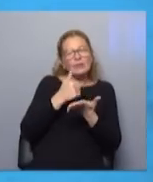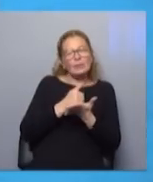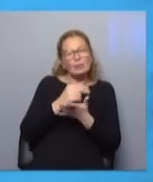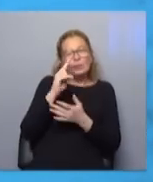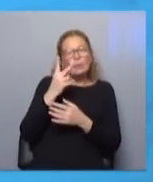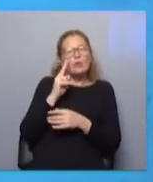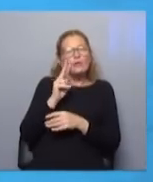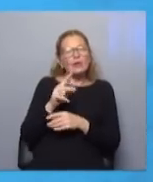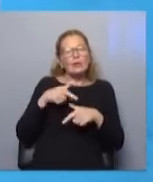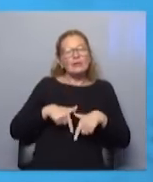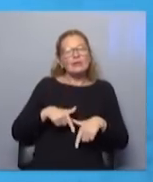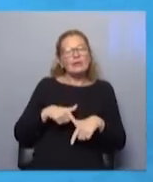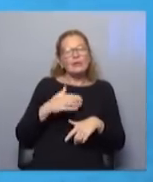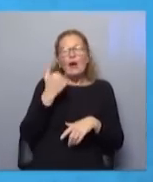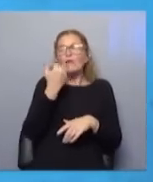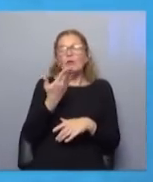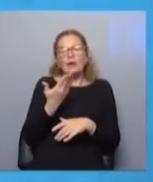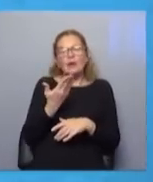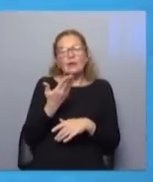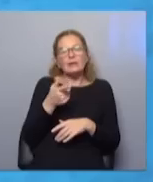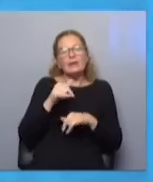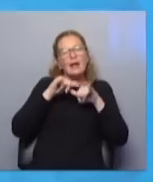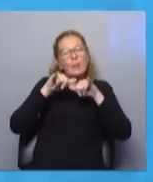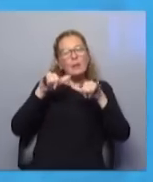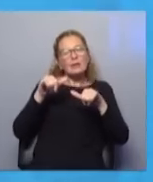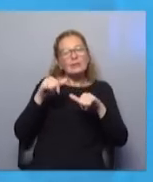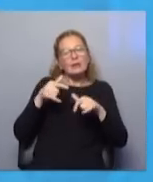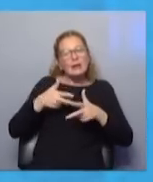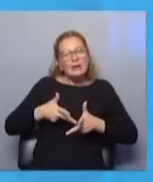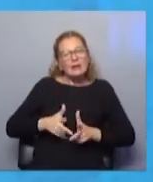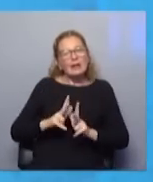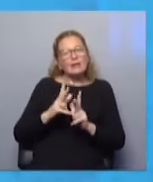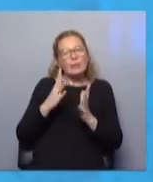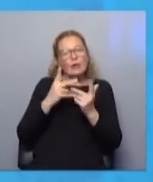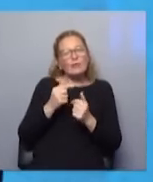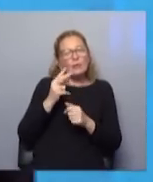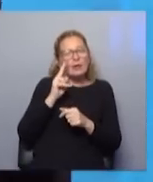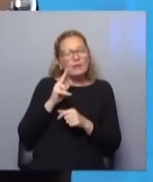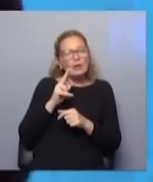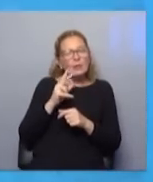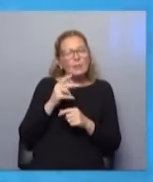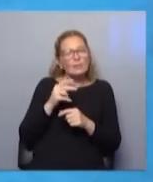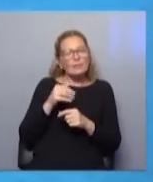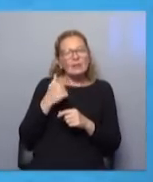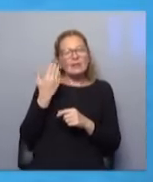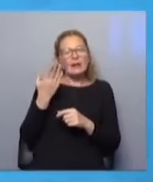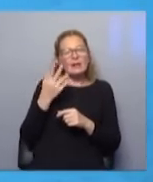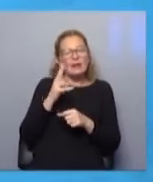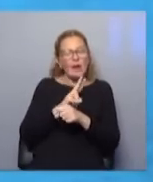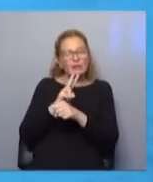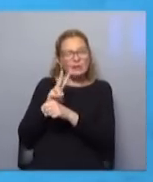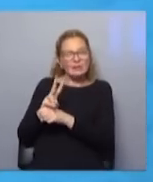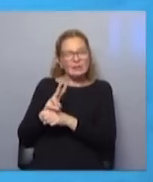ve siendo un intendente del interior esta campaña que nace con una visión muy monte diana porque habla de salir a recorrer